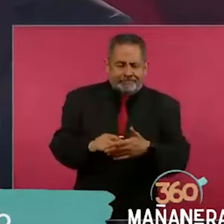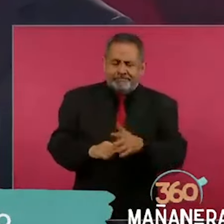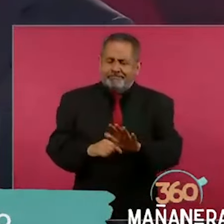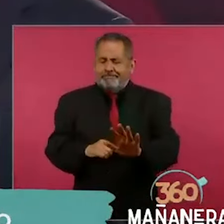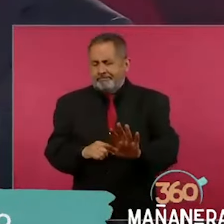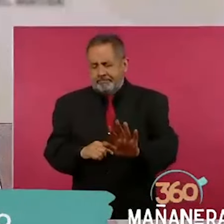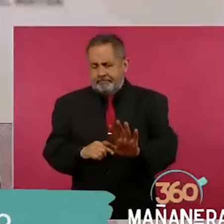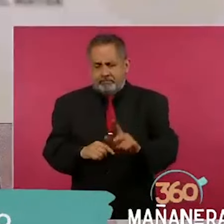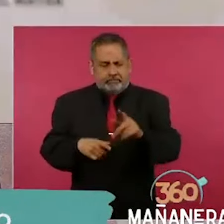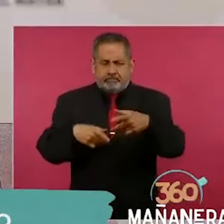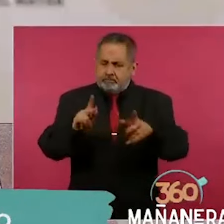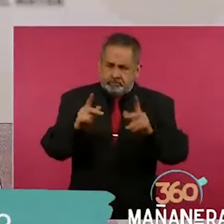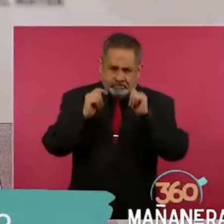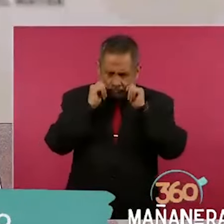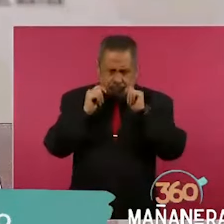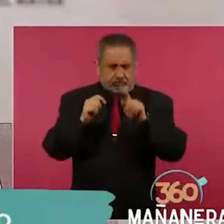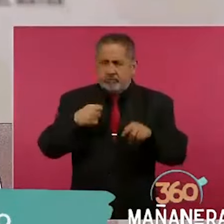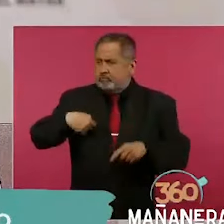permitir